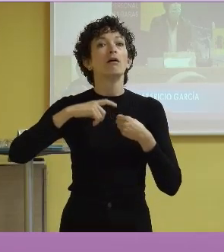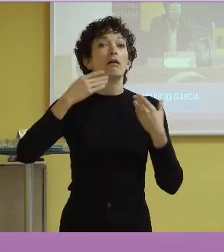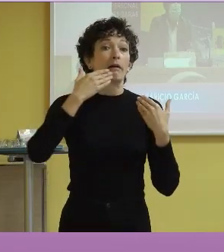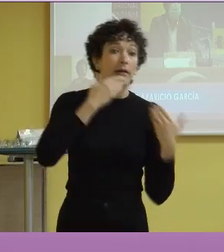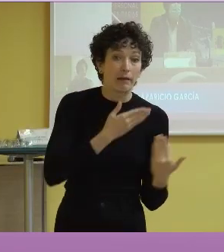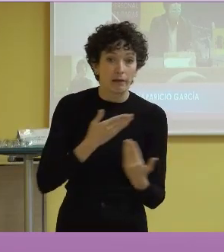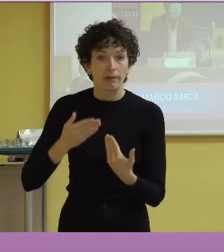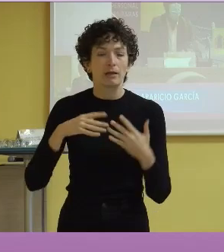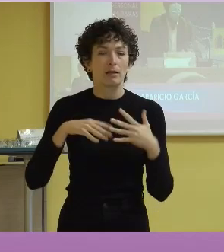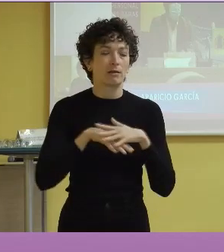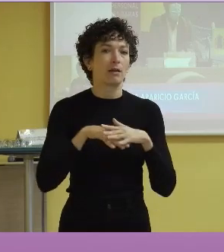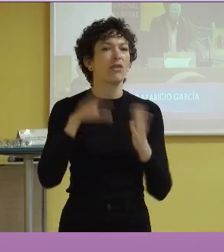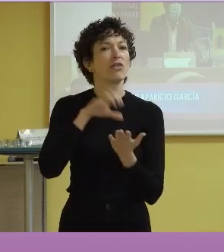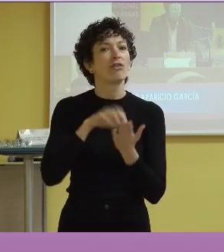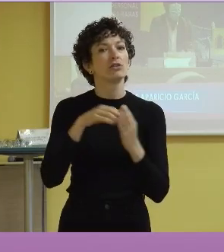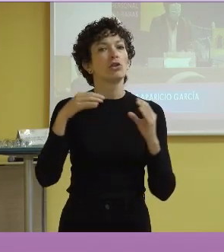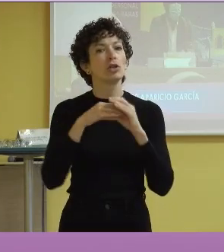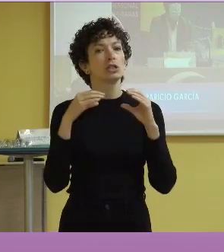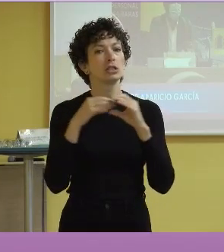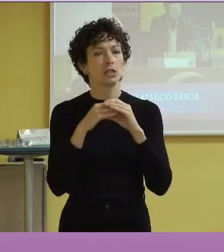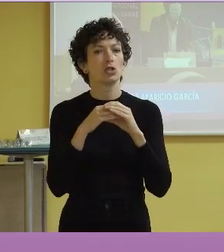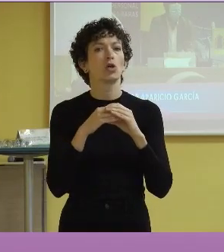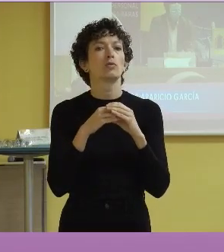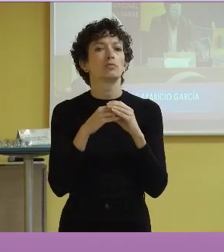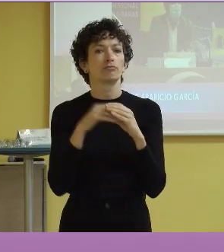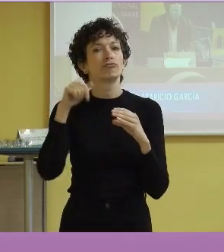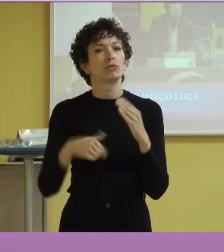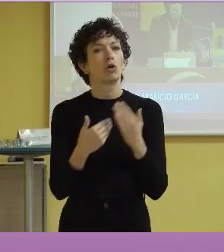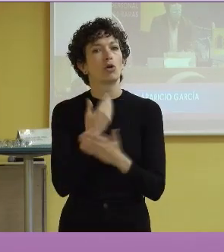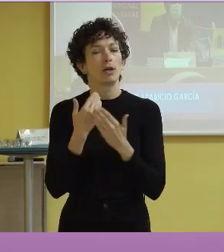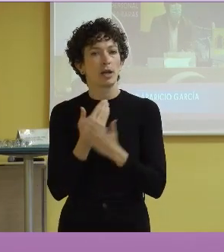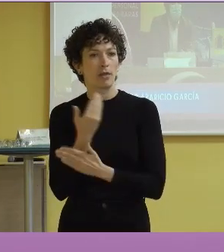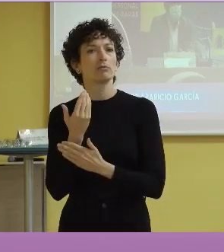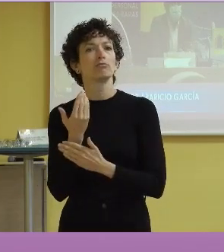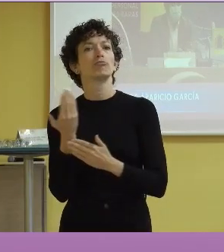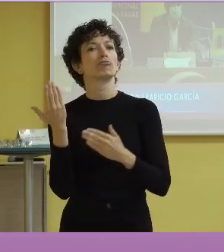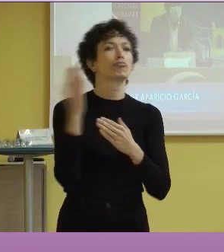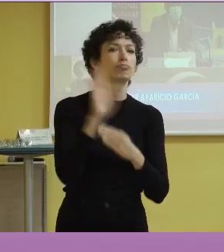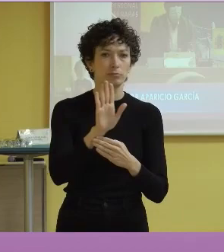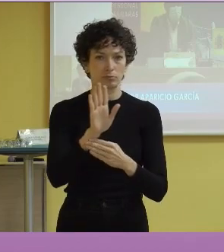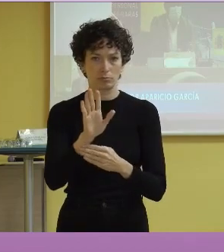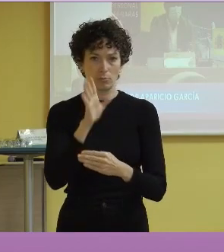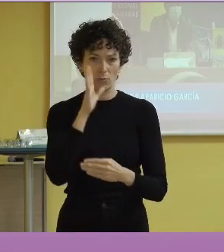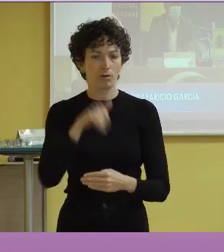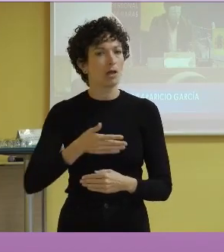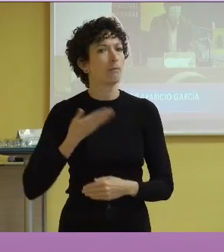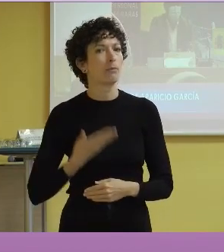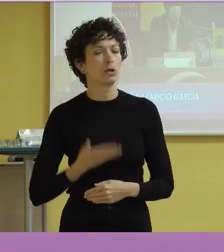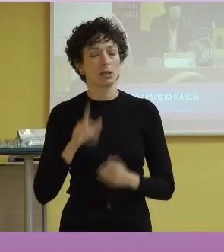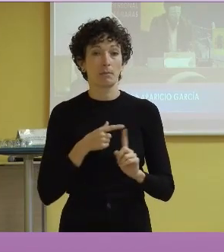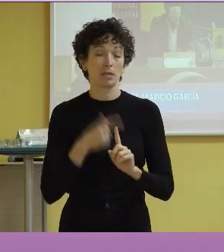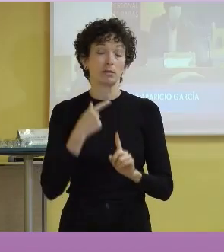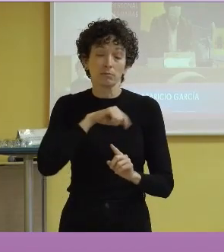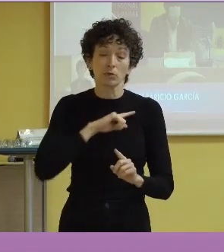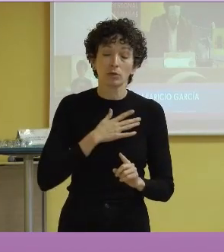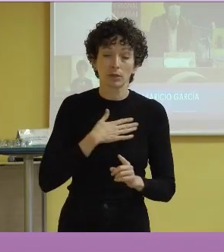red de centros del Inserso se haga presente en estas jornadas tan importantes y tan orientadas como queremos dentro